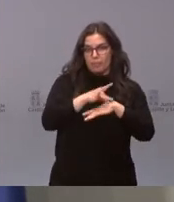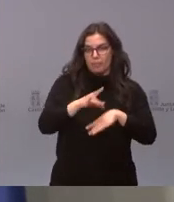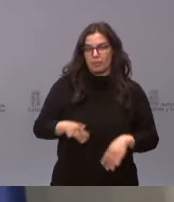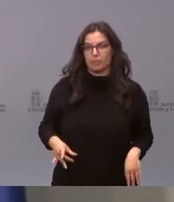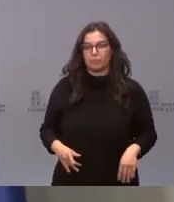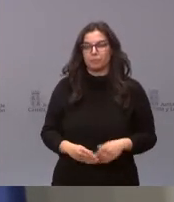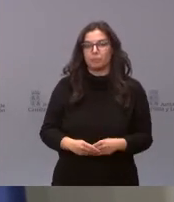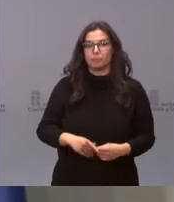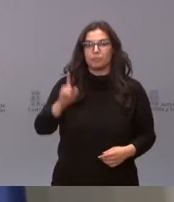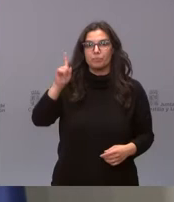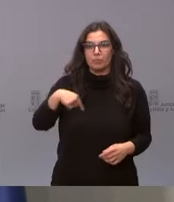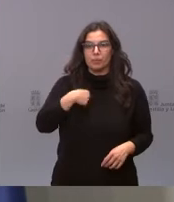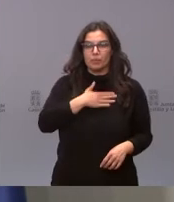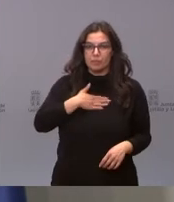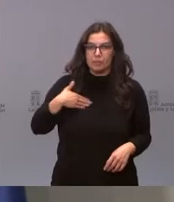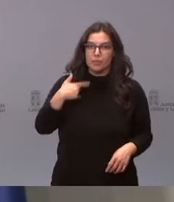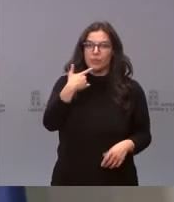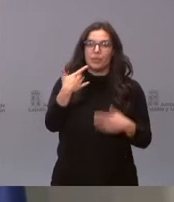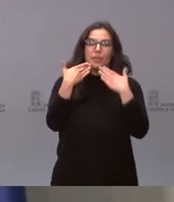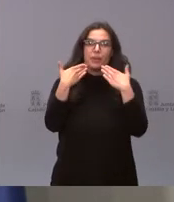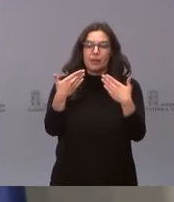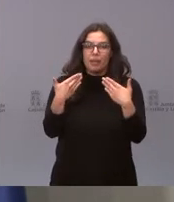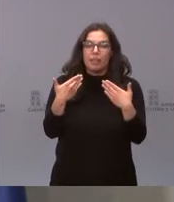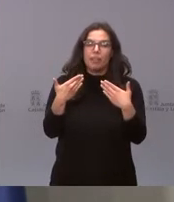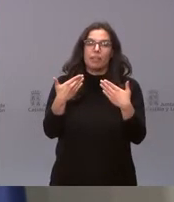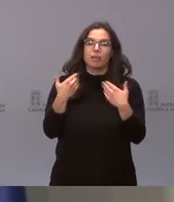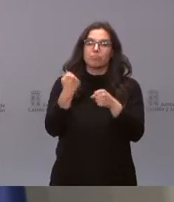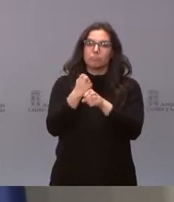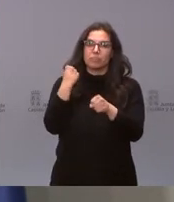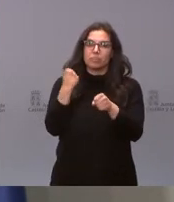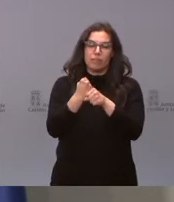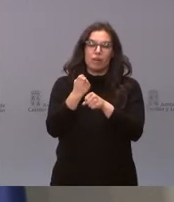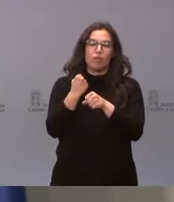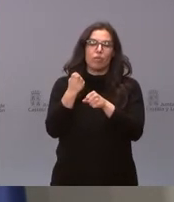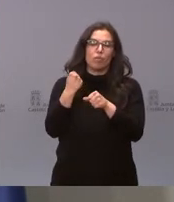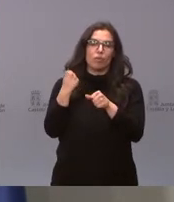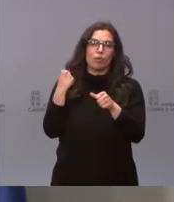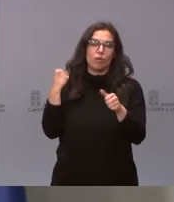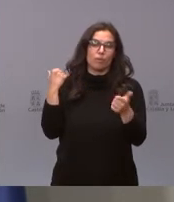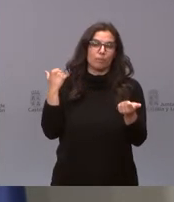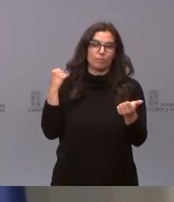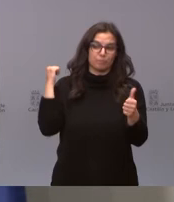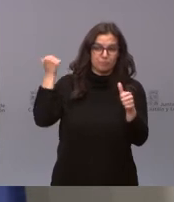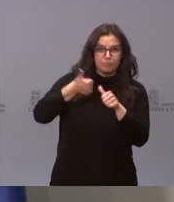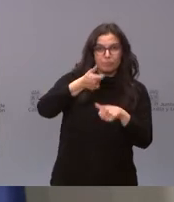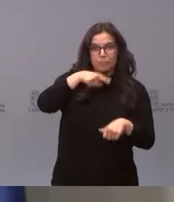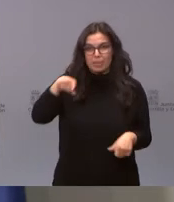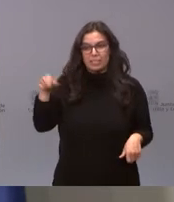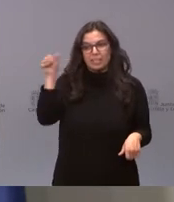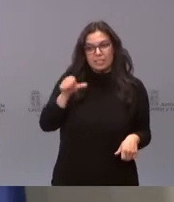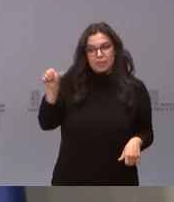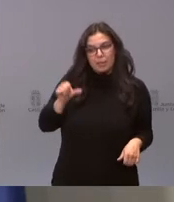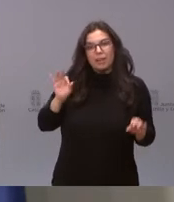también quiero agradecer muchísimo la labor durante todos estos estos meses estas semanas